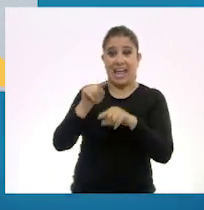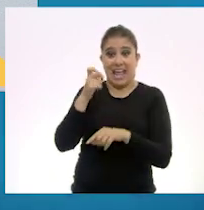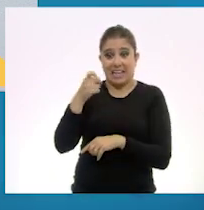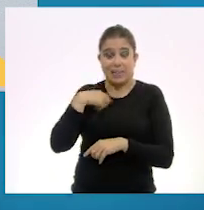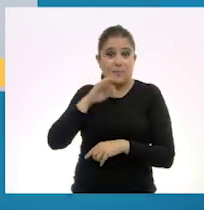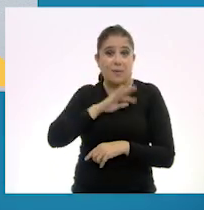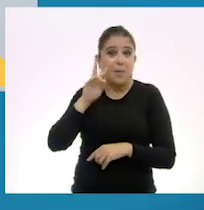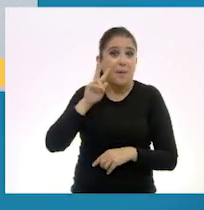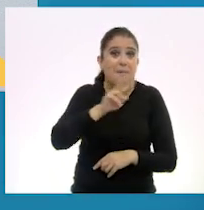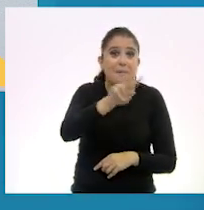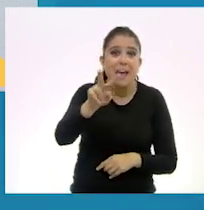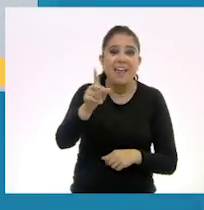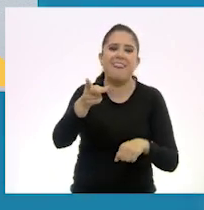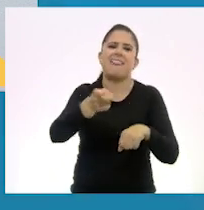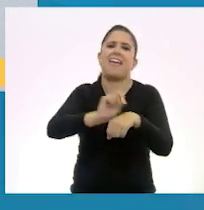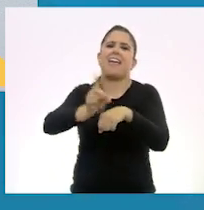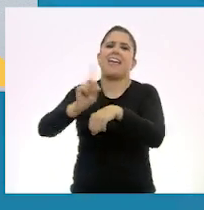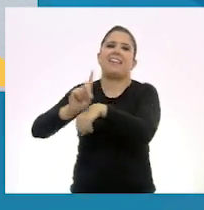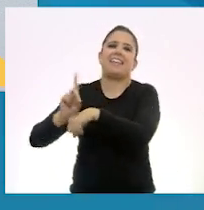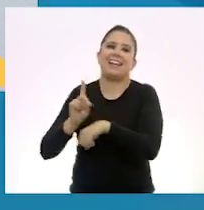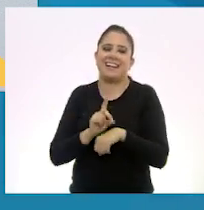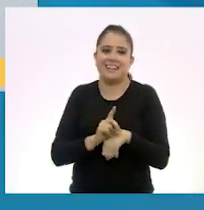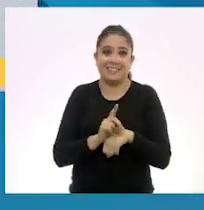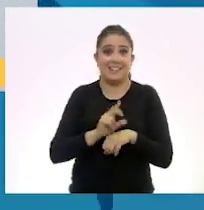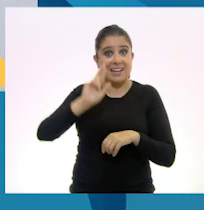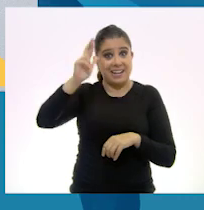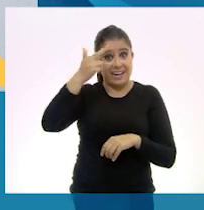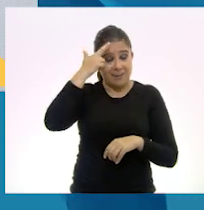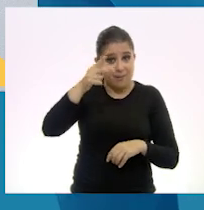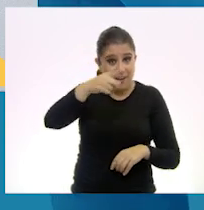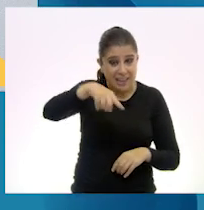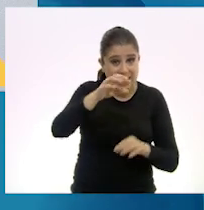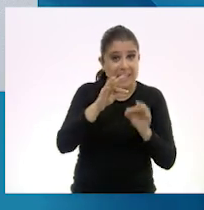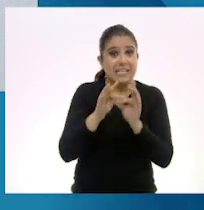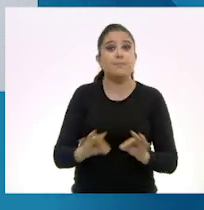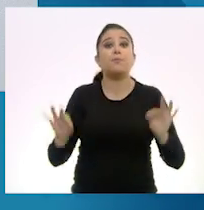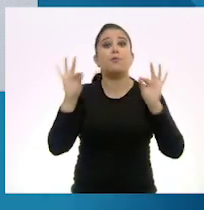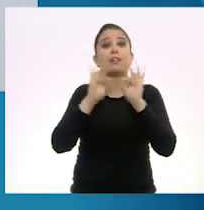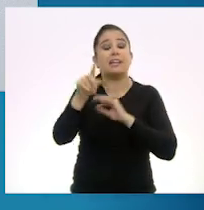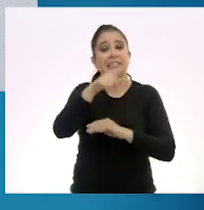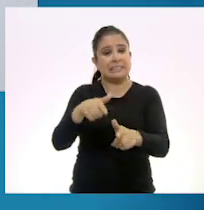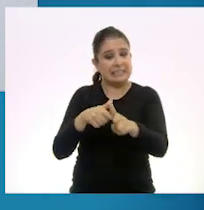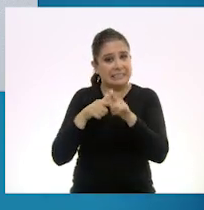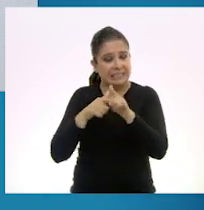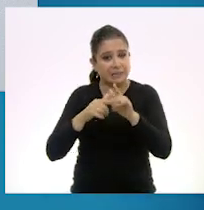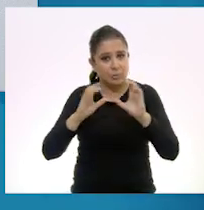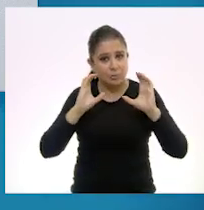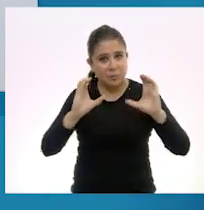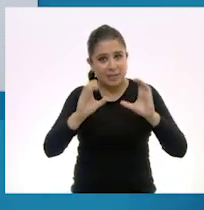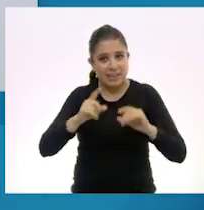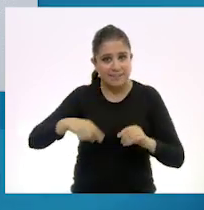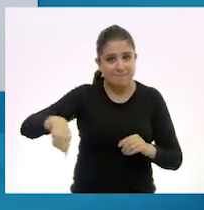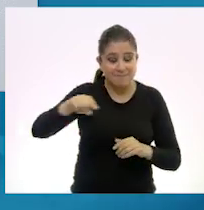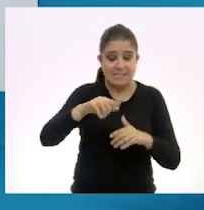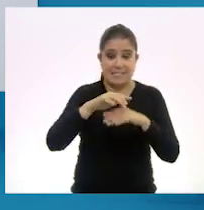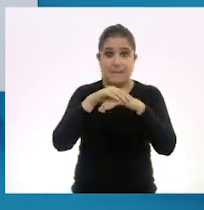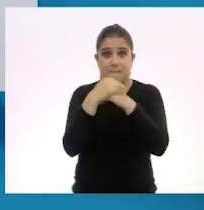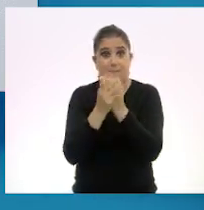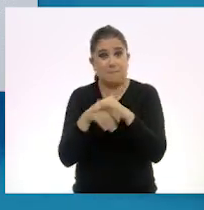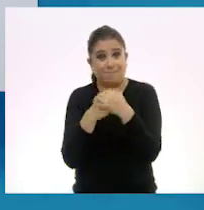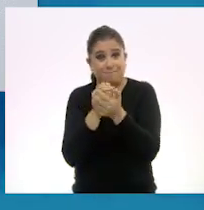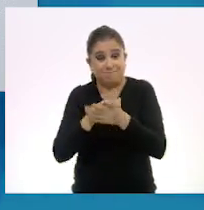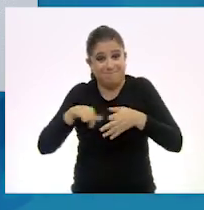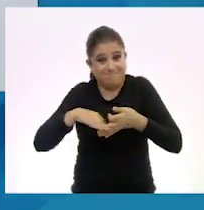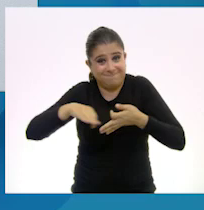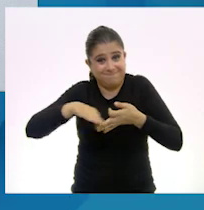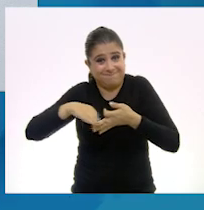ver todos los días! Recuerden que es importante seguir cuidándonos, lavándonos las manos por